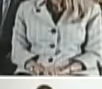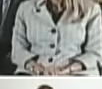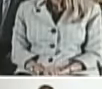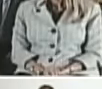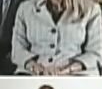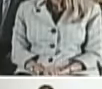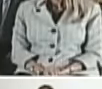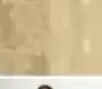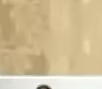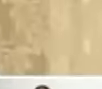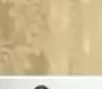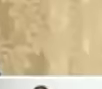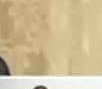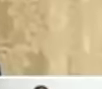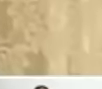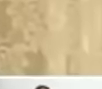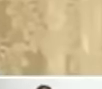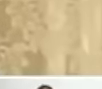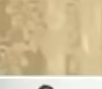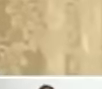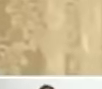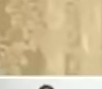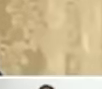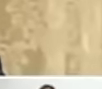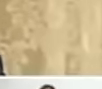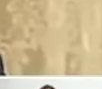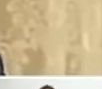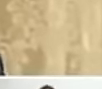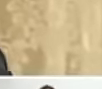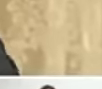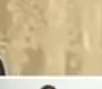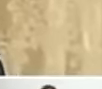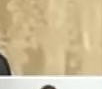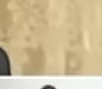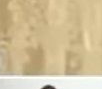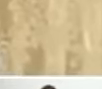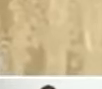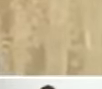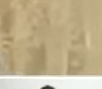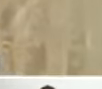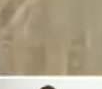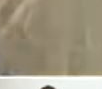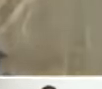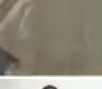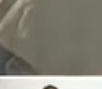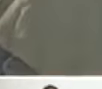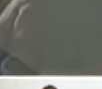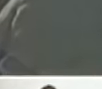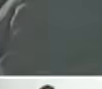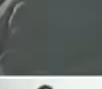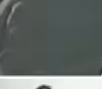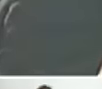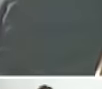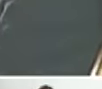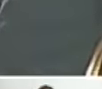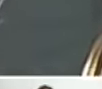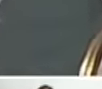Nosotros no le estamos subvirtiendo el mar o la tierra a ningún país del mundo.